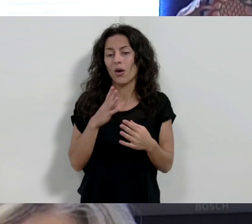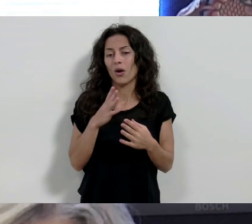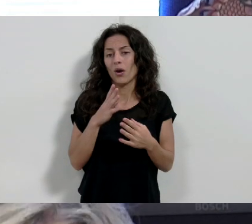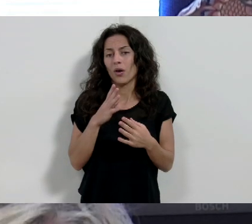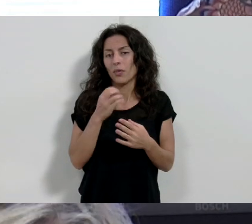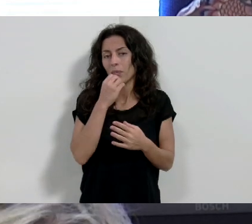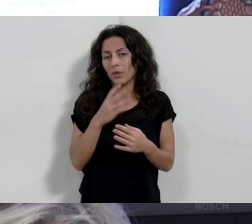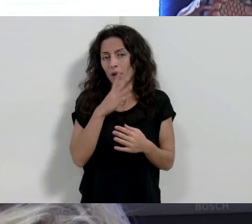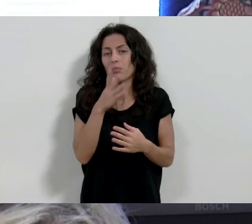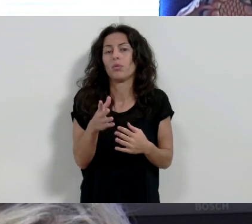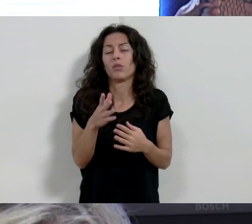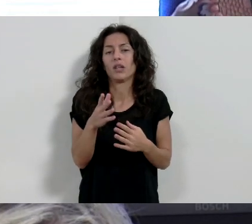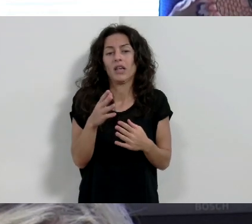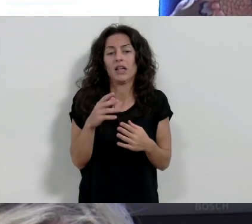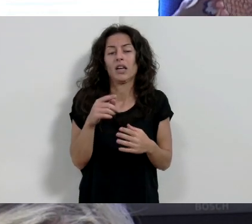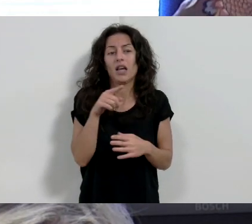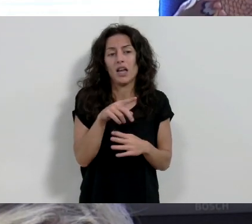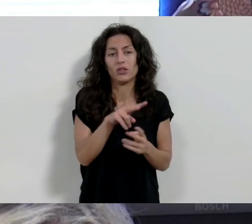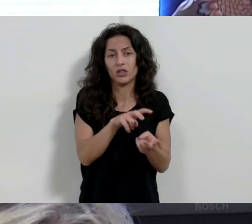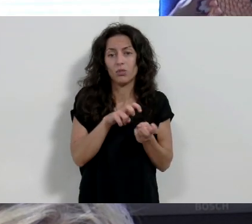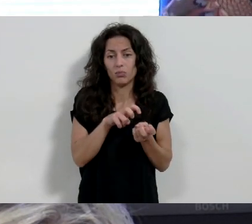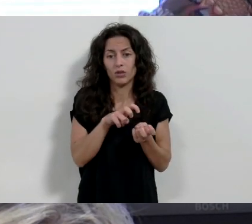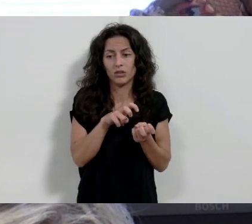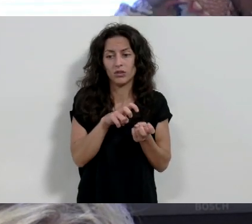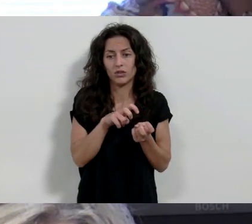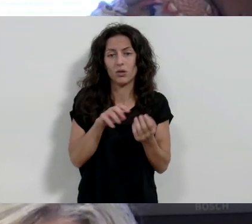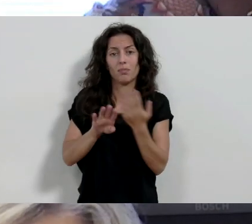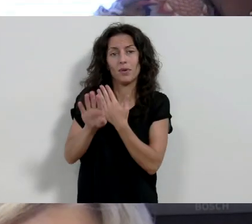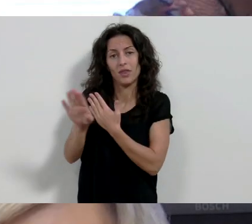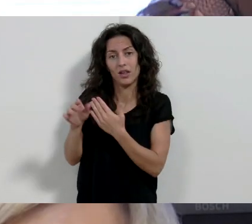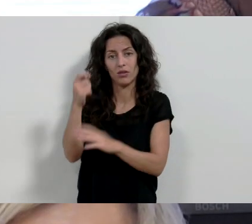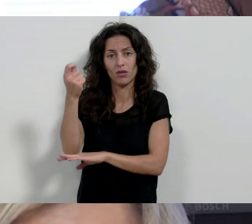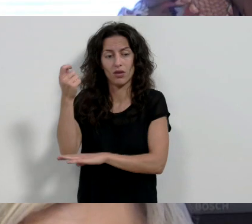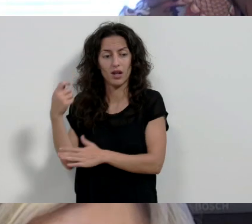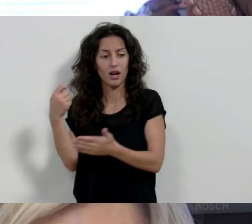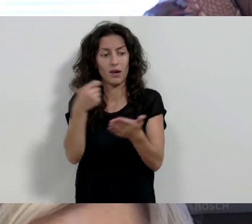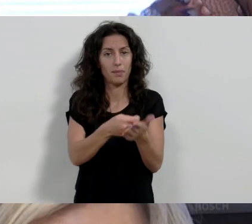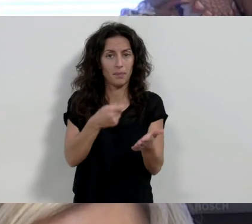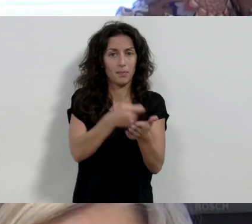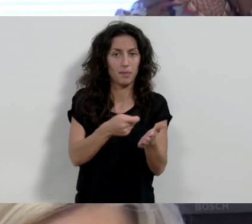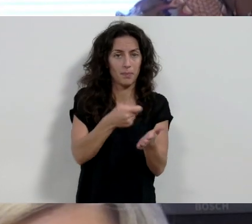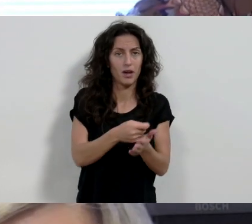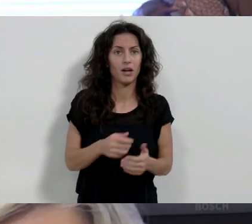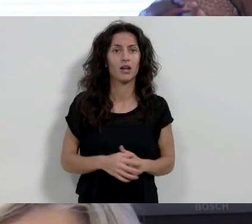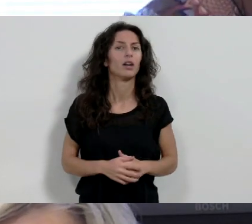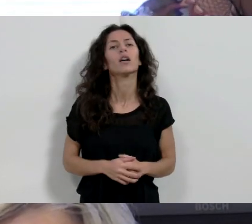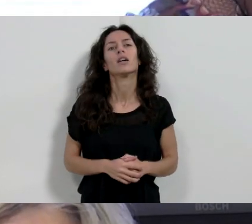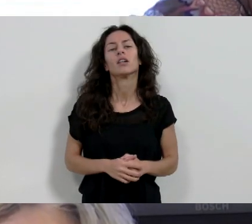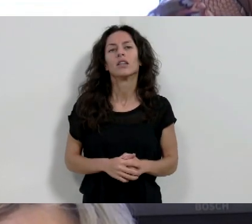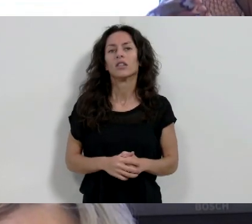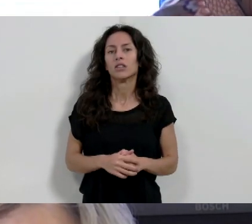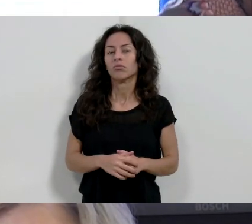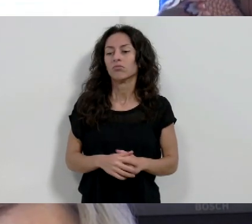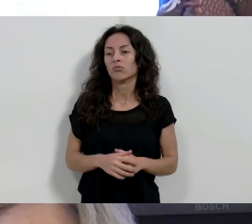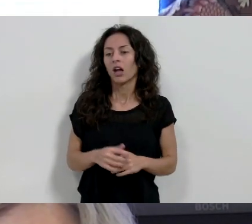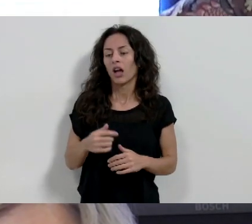habrán contado ustedes a algún vecino que para lo que pagan de IBI no reciben los servicios? A mí me han dicho, es que pago 1.000 euros de IBI y